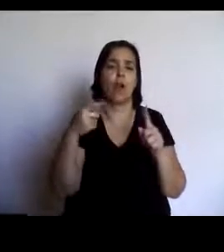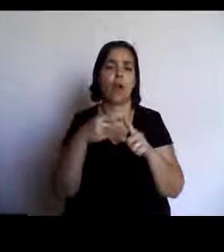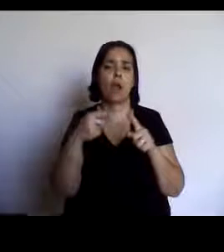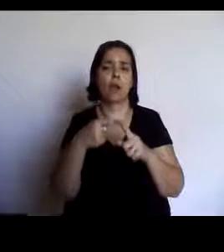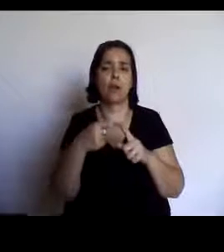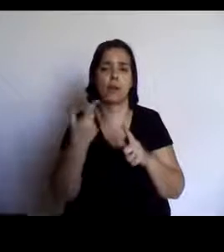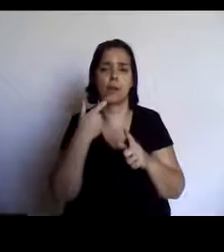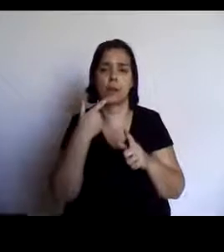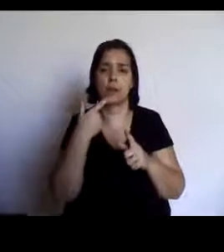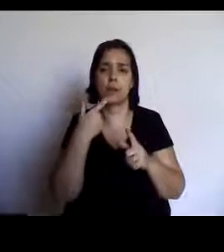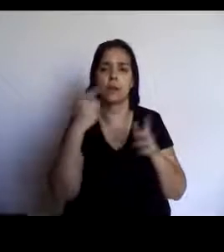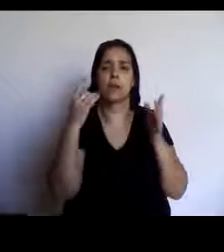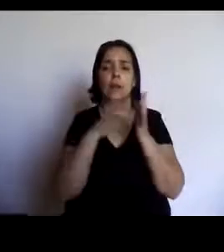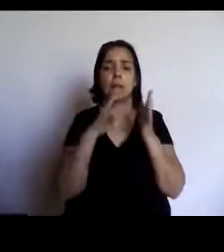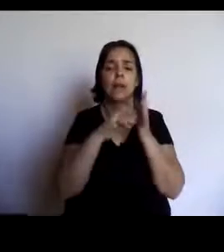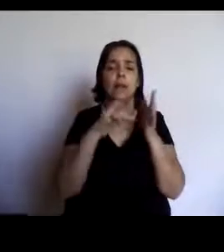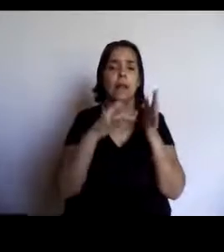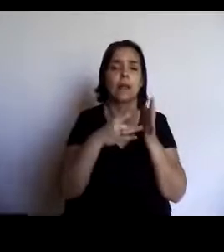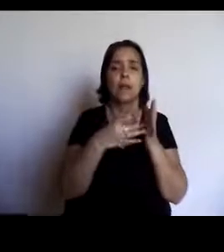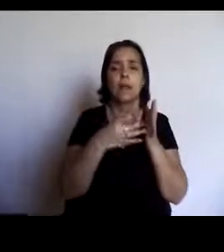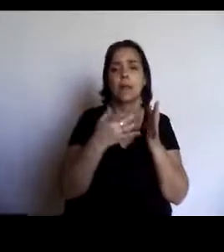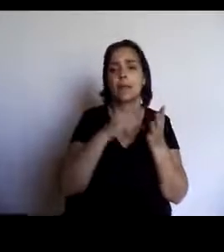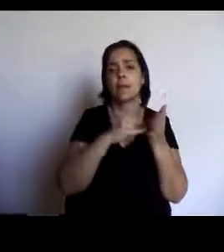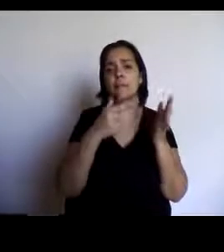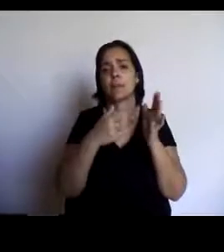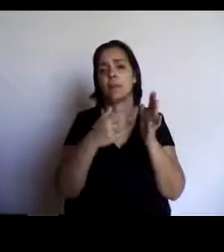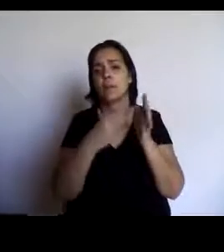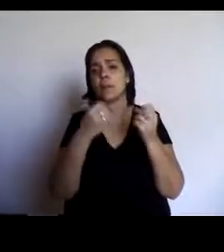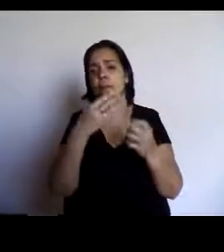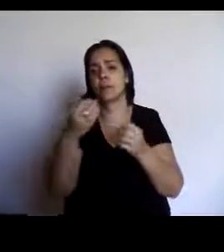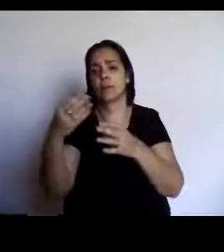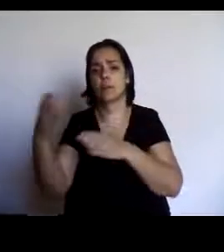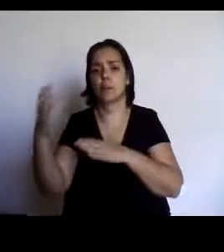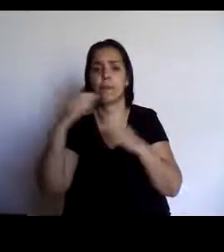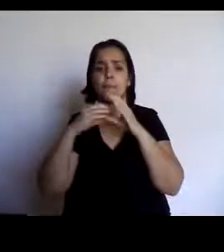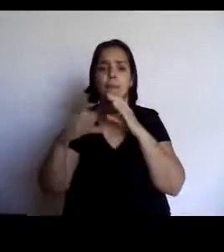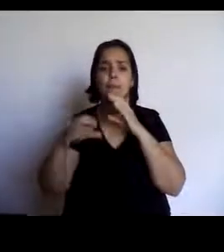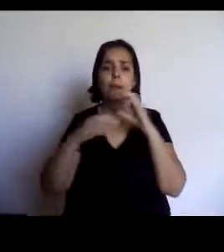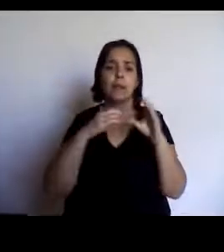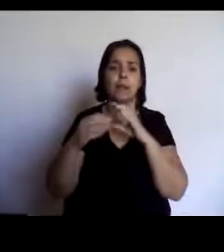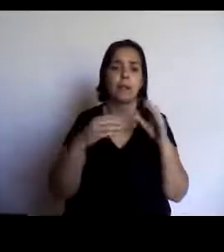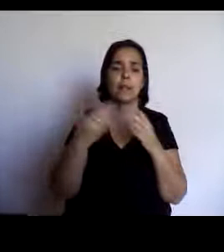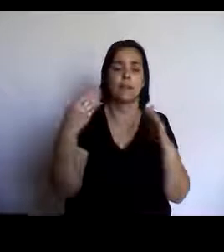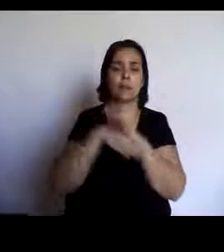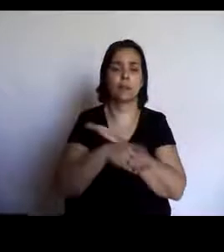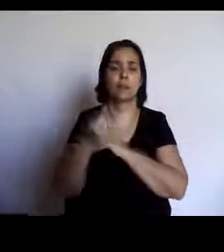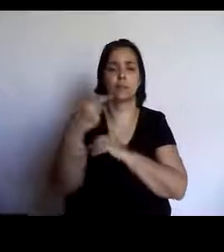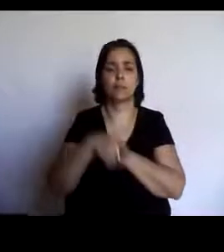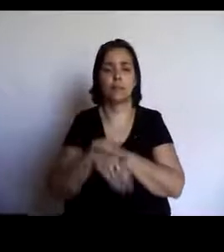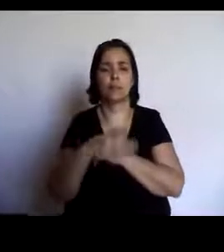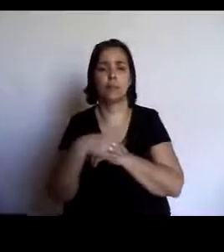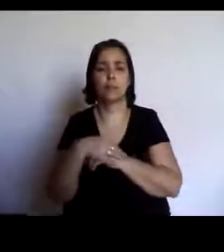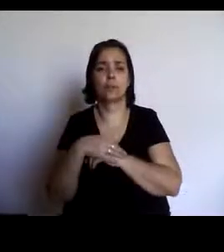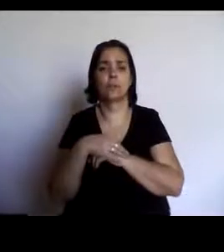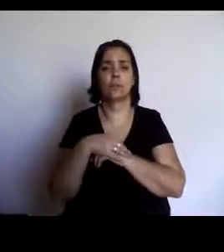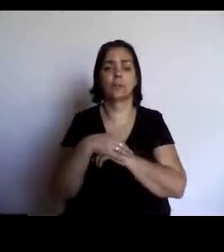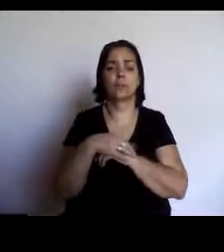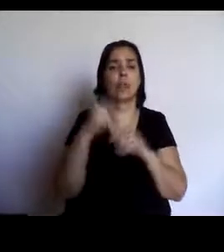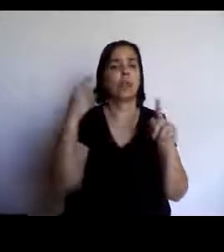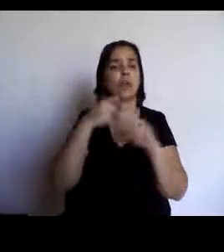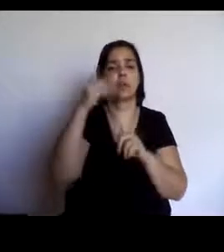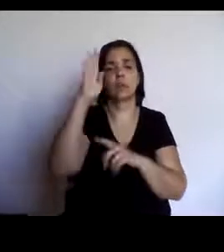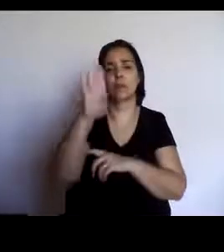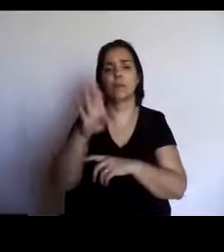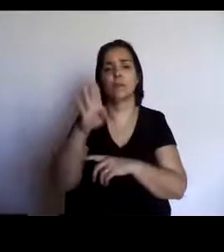la calidad de las tecnologías de la información y la comunicación y el acceso a las mismas. En el objetivo temático 4, favorecer la transición a